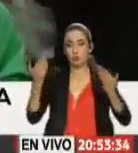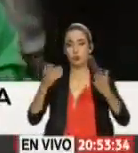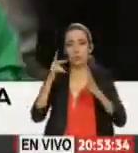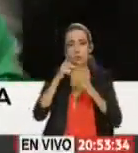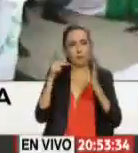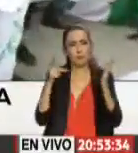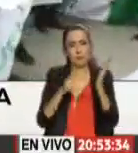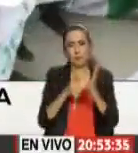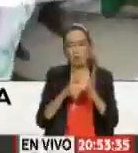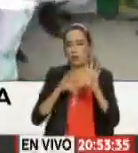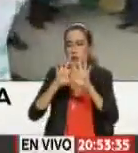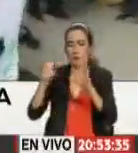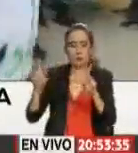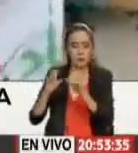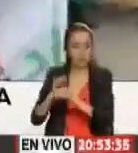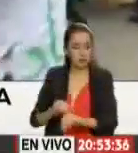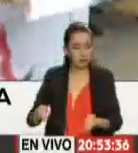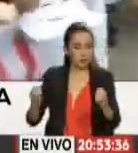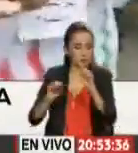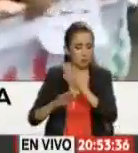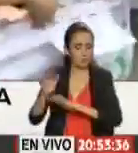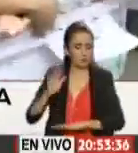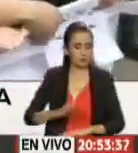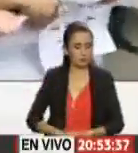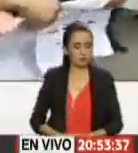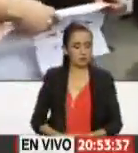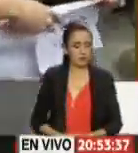sistema clientelar denominado por el ejército.